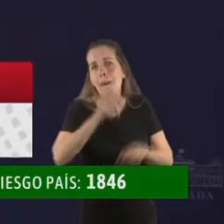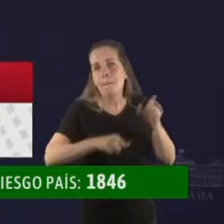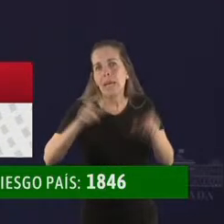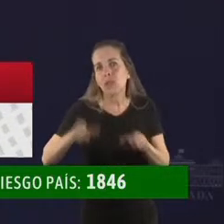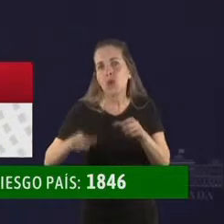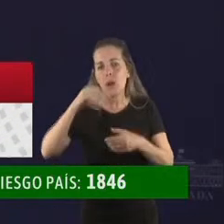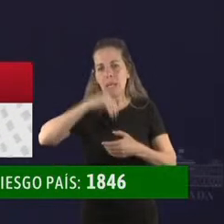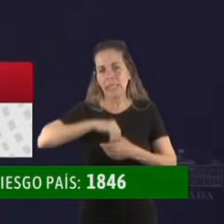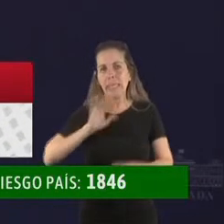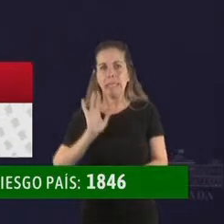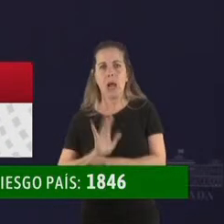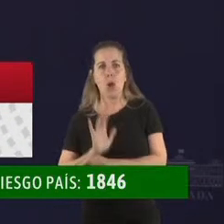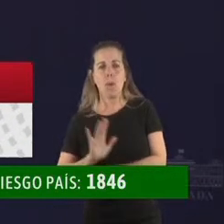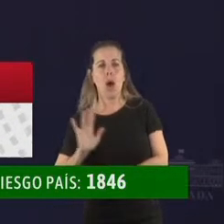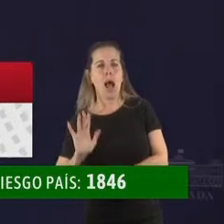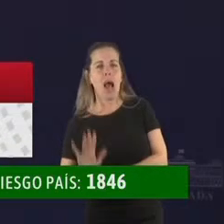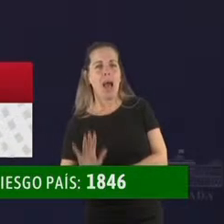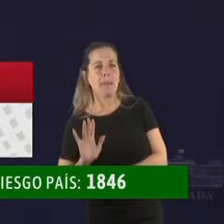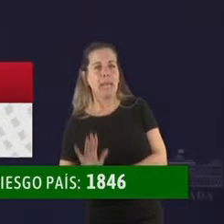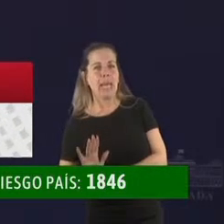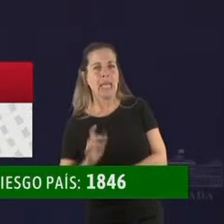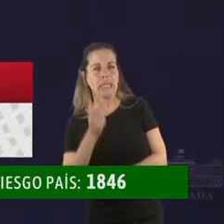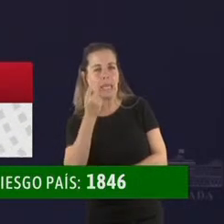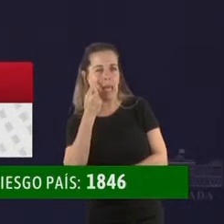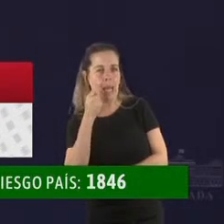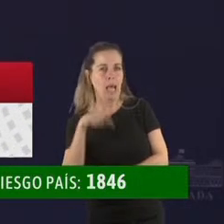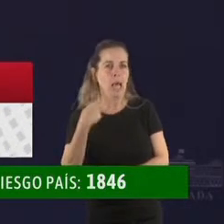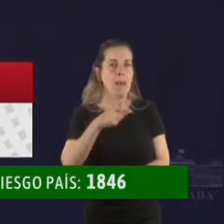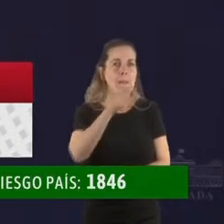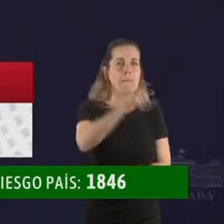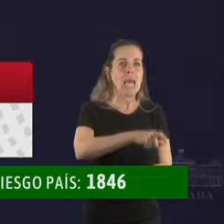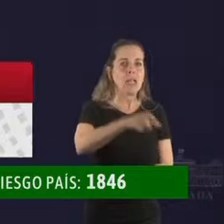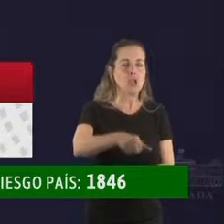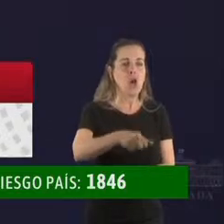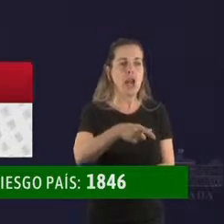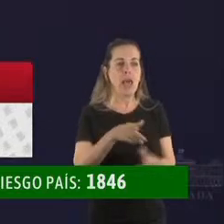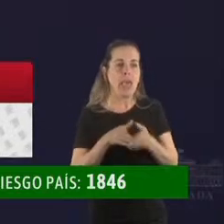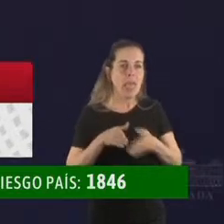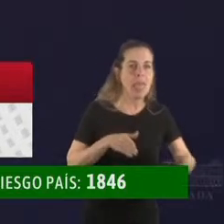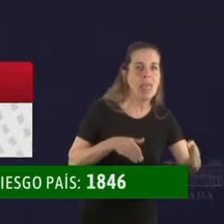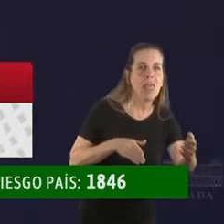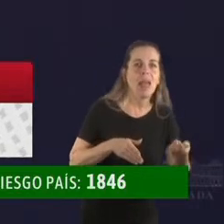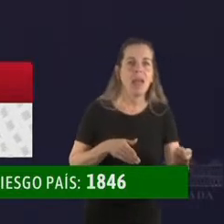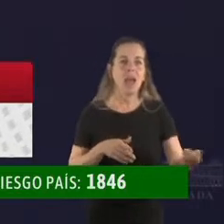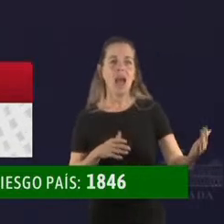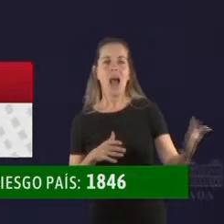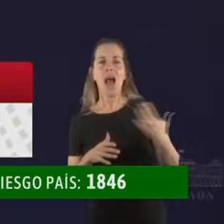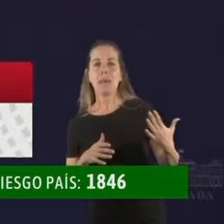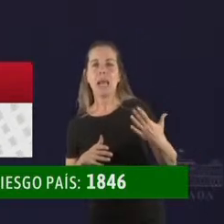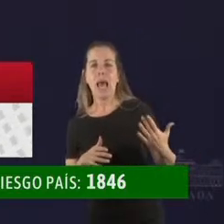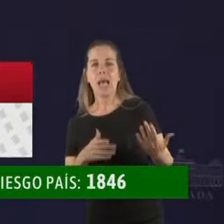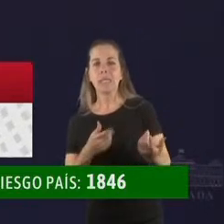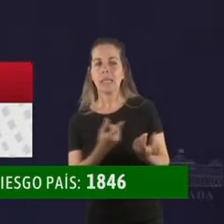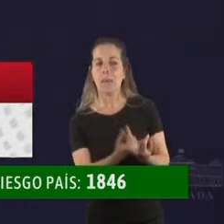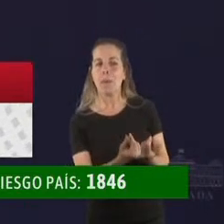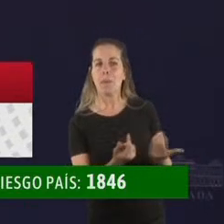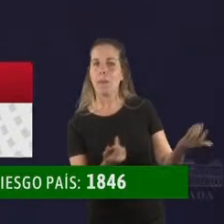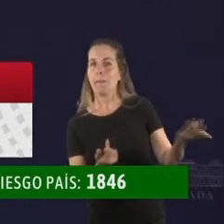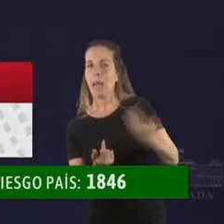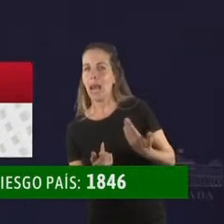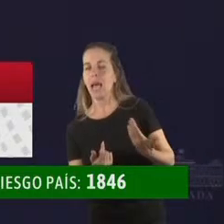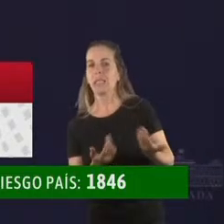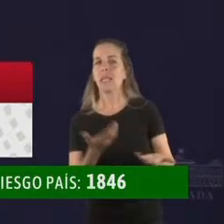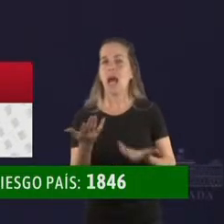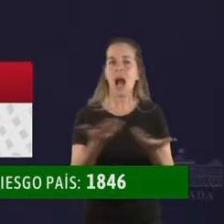amenazado por algún intermediario algún dirigente algún puntero político o alguien que los amenace